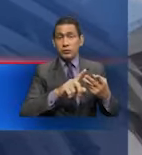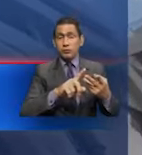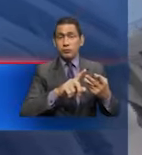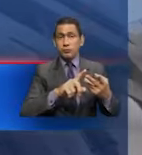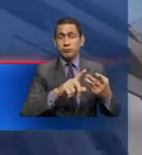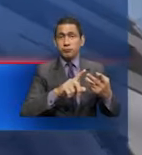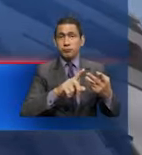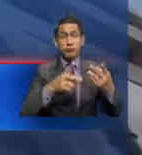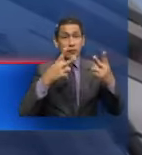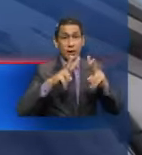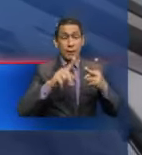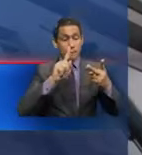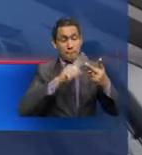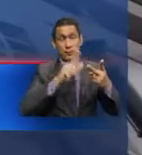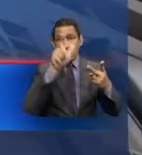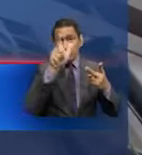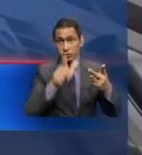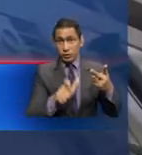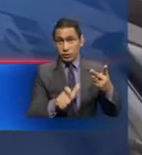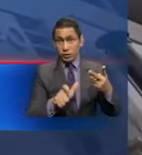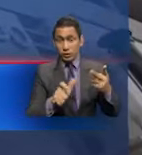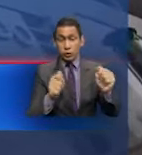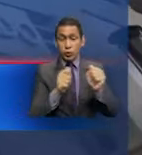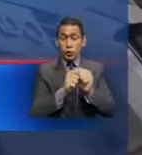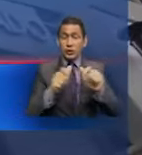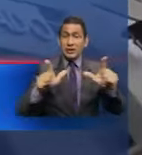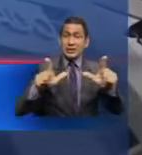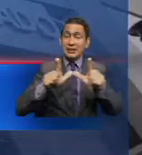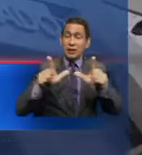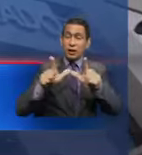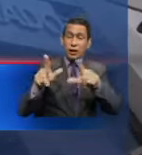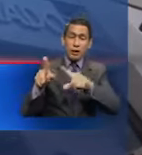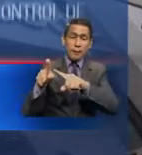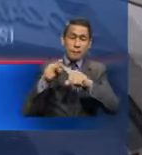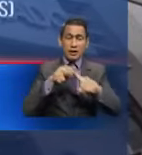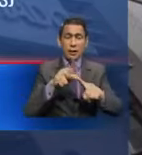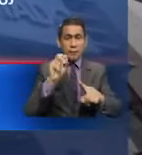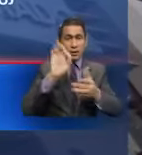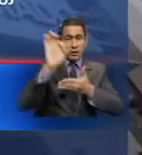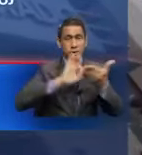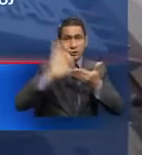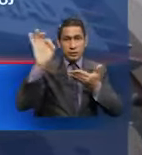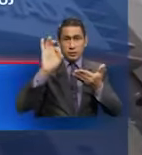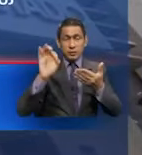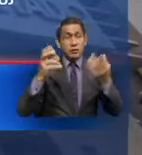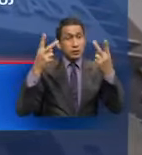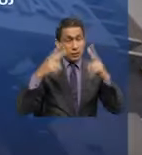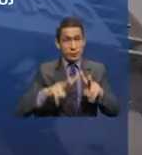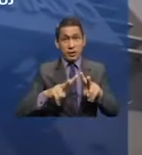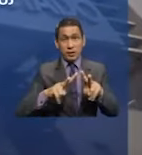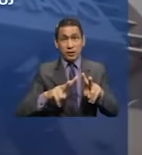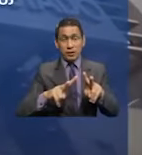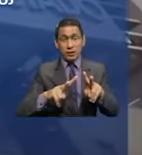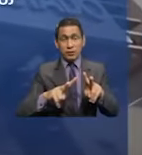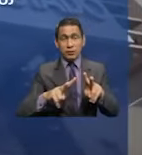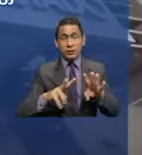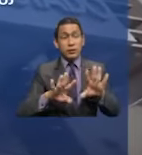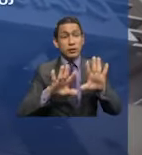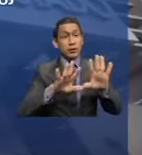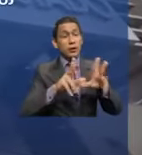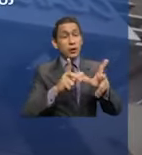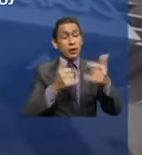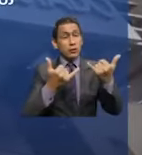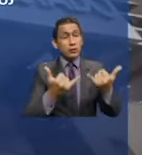control, personas o administrados con títulos de crédito emitidos, y así también obligaciones que no provienen de procesos de control